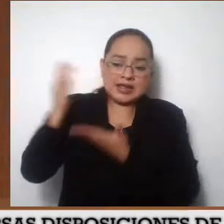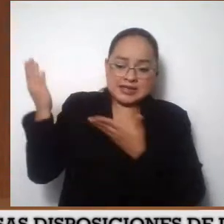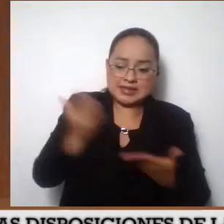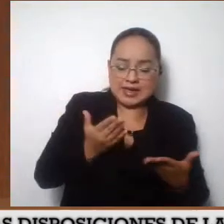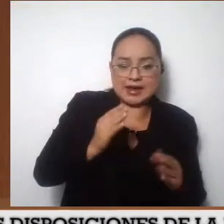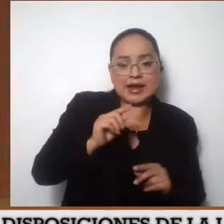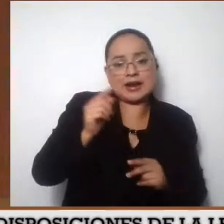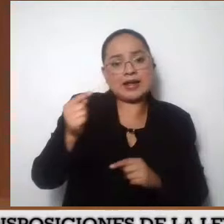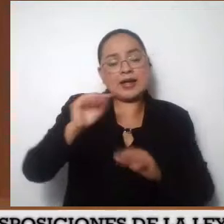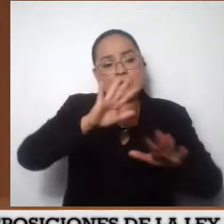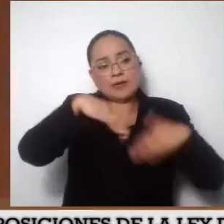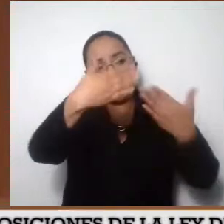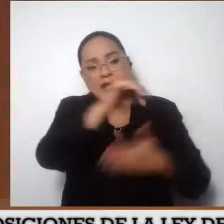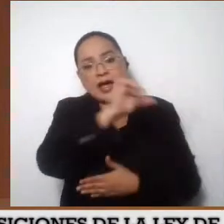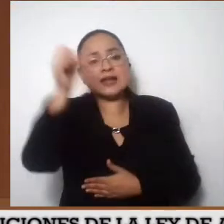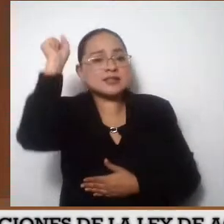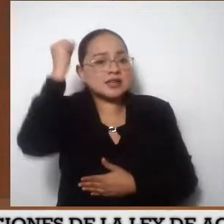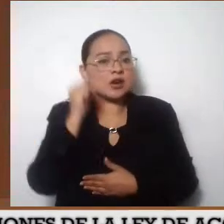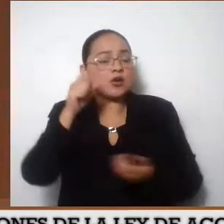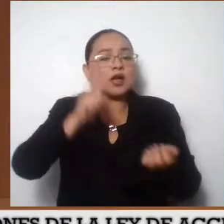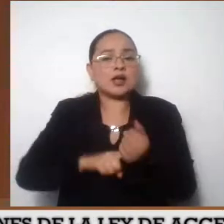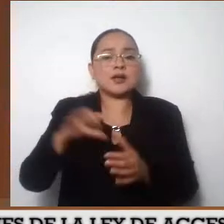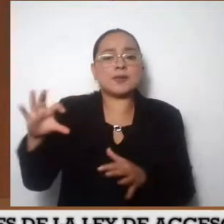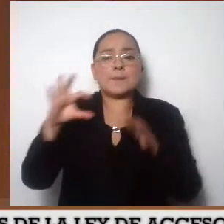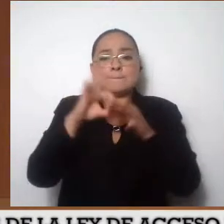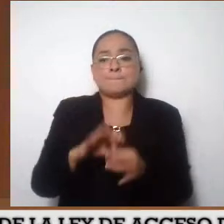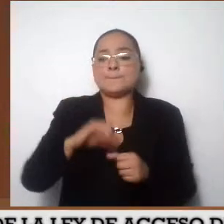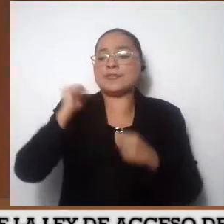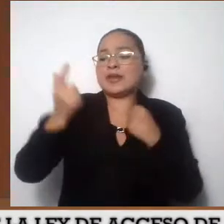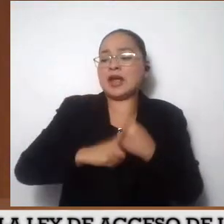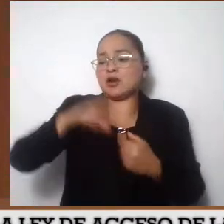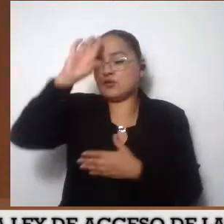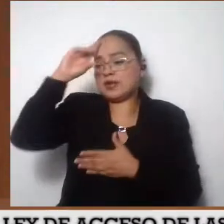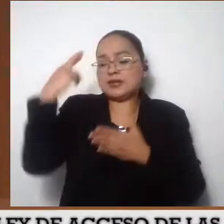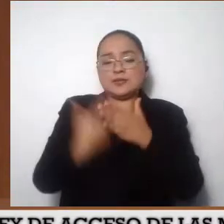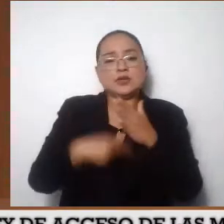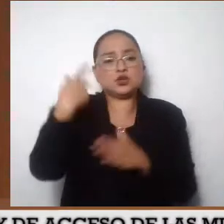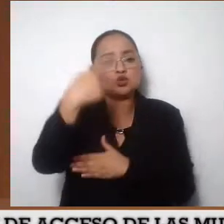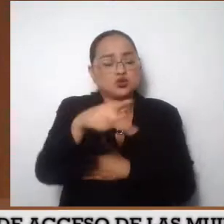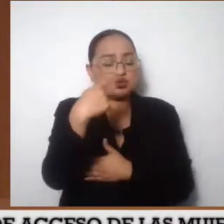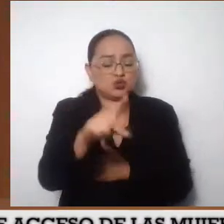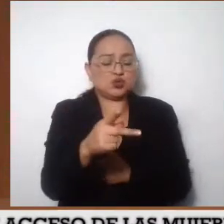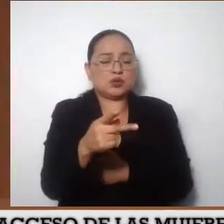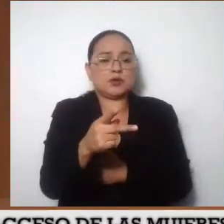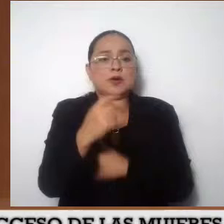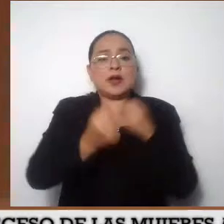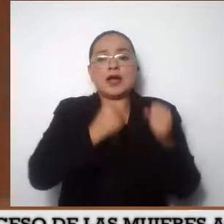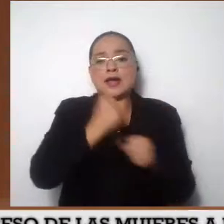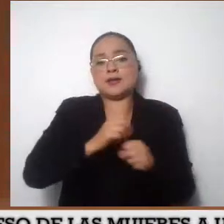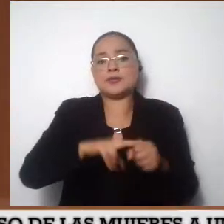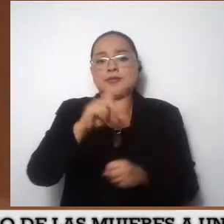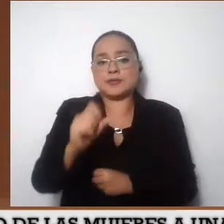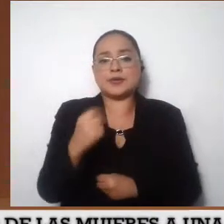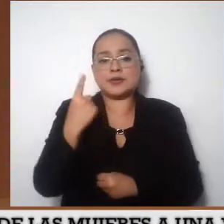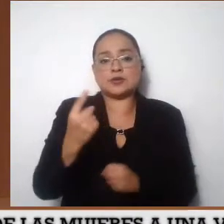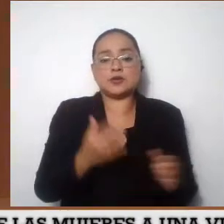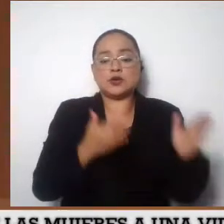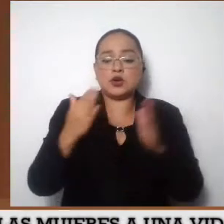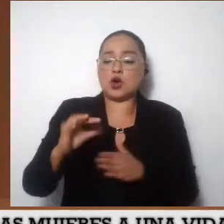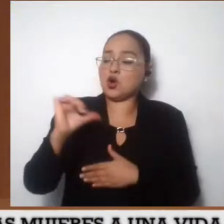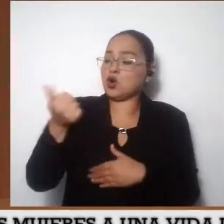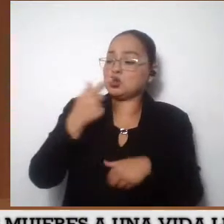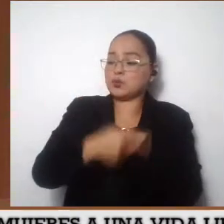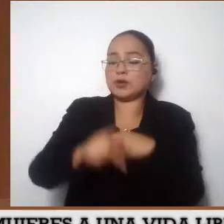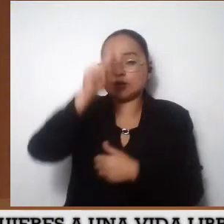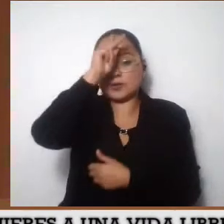fueron víctimas de delito en su tránsito por la República Mexicana en el 2021. Y otro de los peligros o consecuencias que pasan